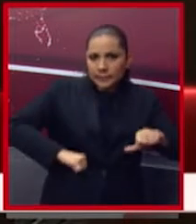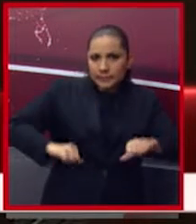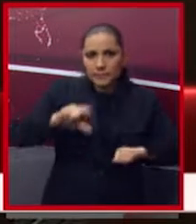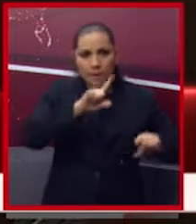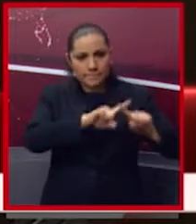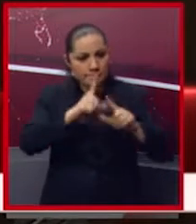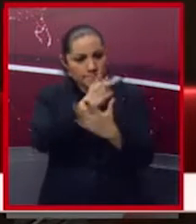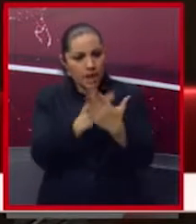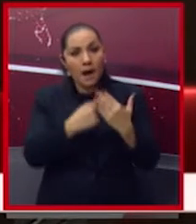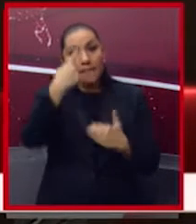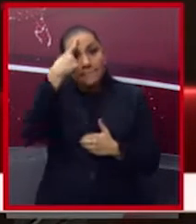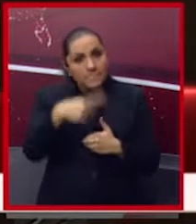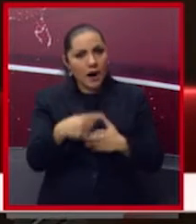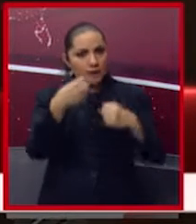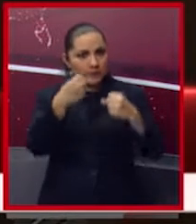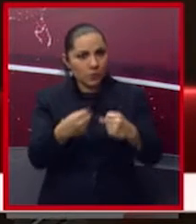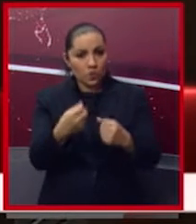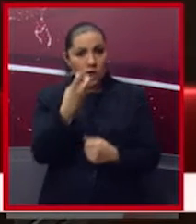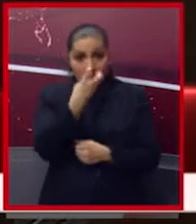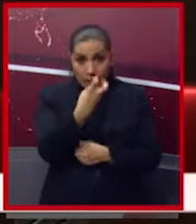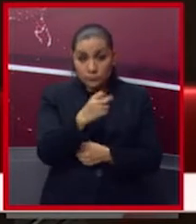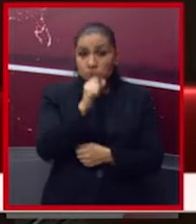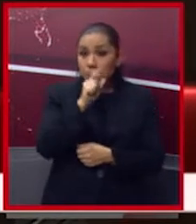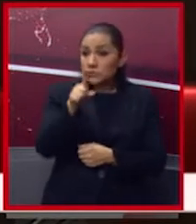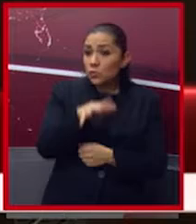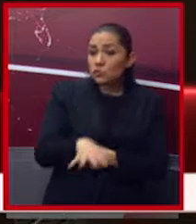cosas, neutralizar a 107 de los